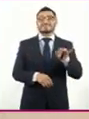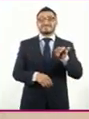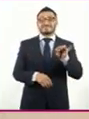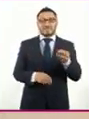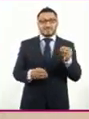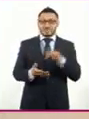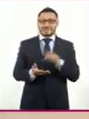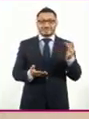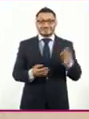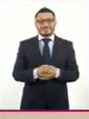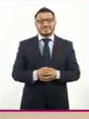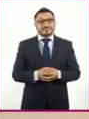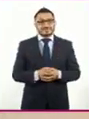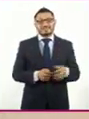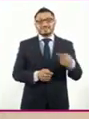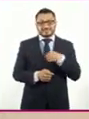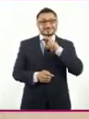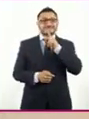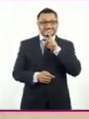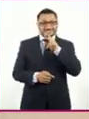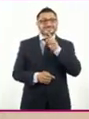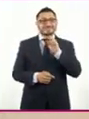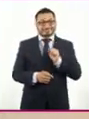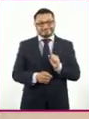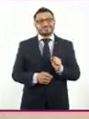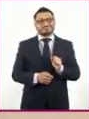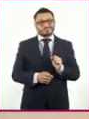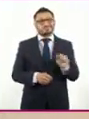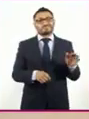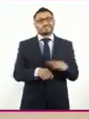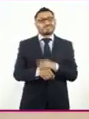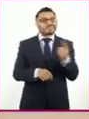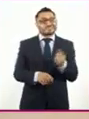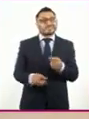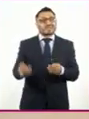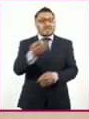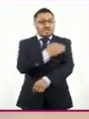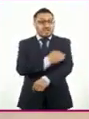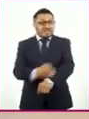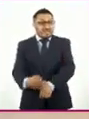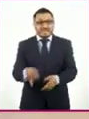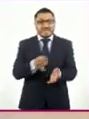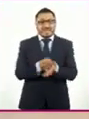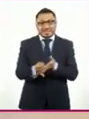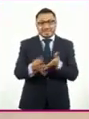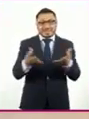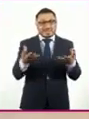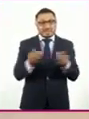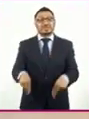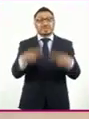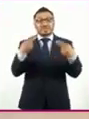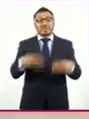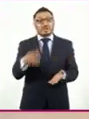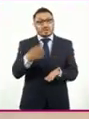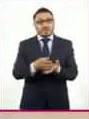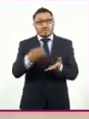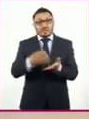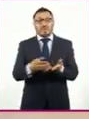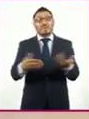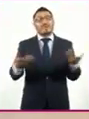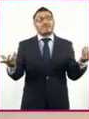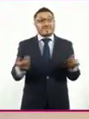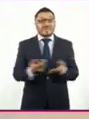muchas gracias. Estoy preocupada porque en mi familia decidimos emprender un negocio de cuadernos